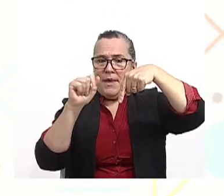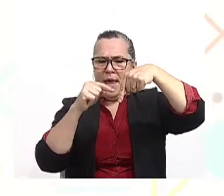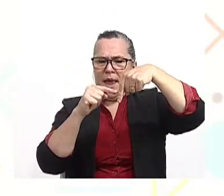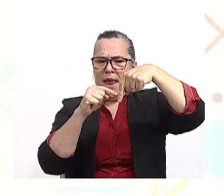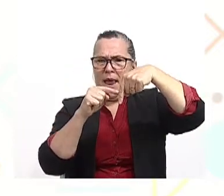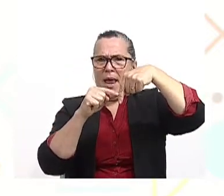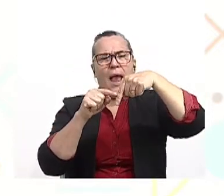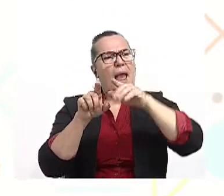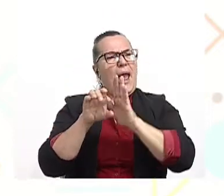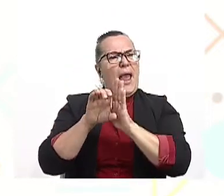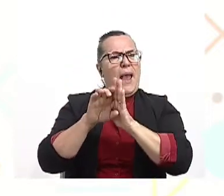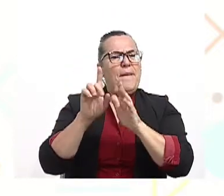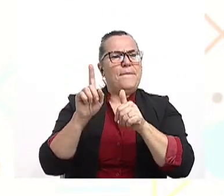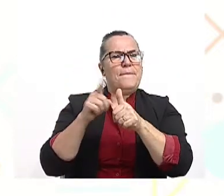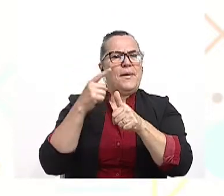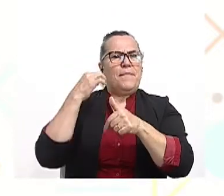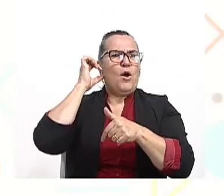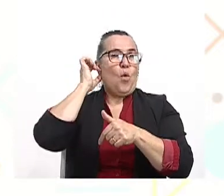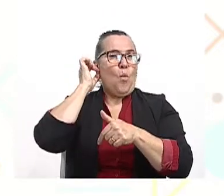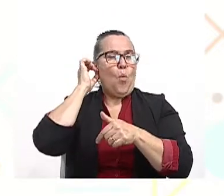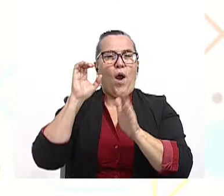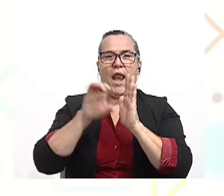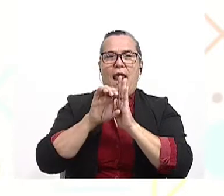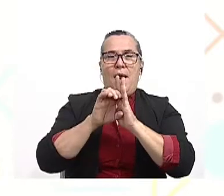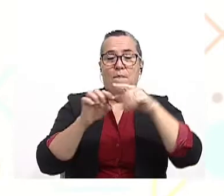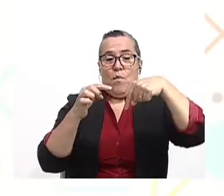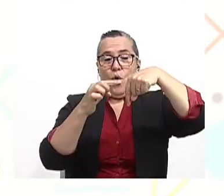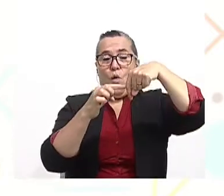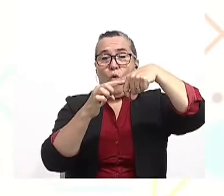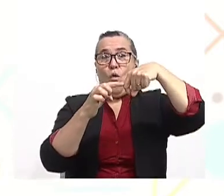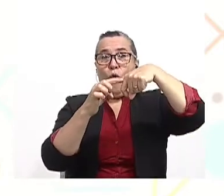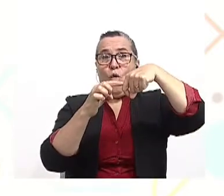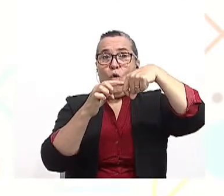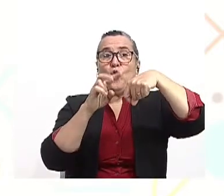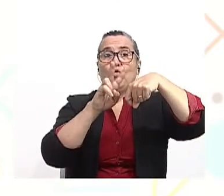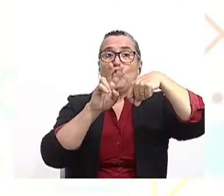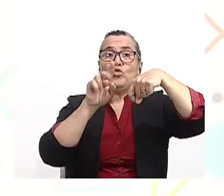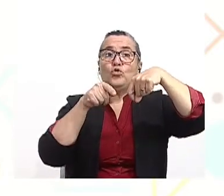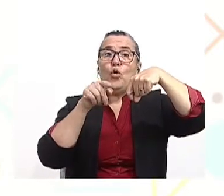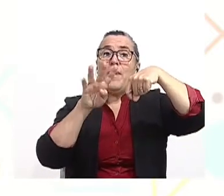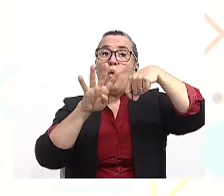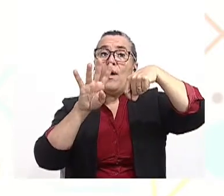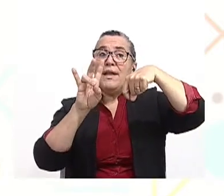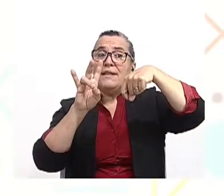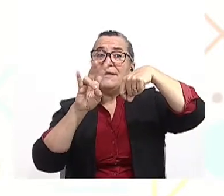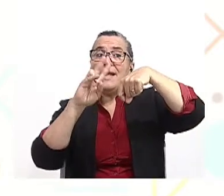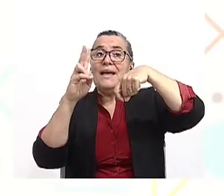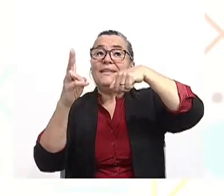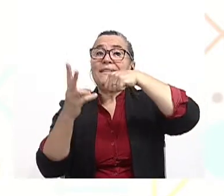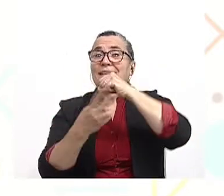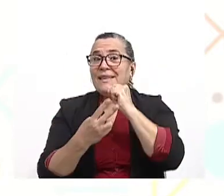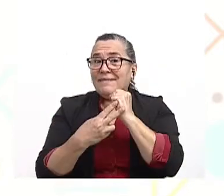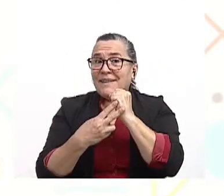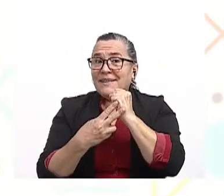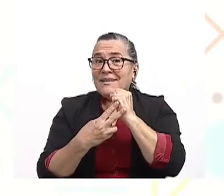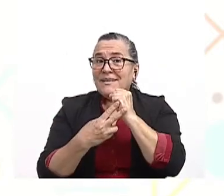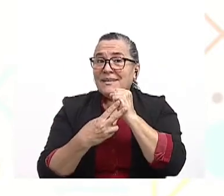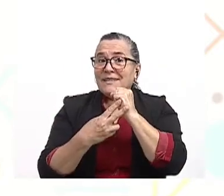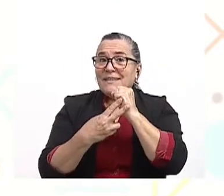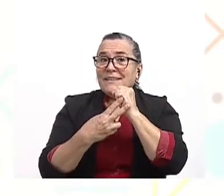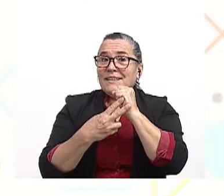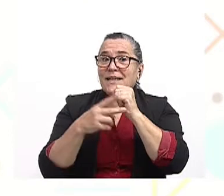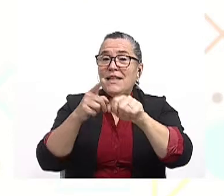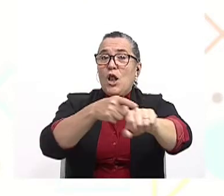Por ejemplo, el fémur va a ser igual a 2,47 veces, ojo acá, el fémur de